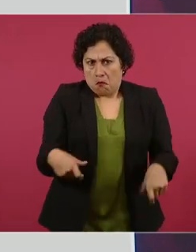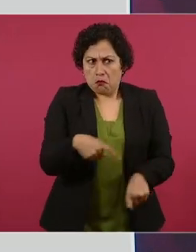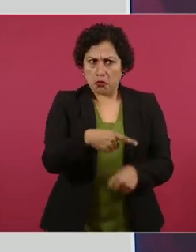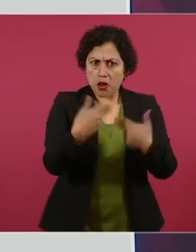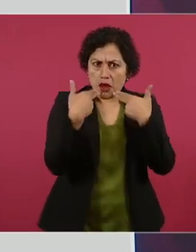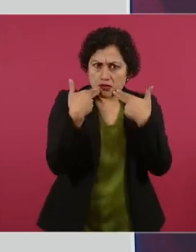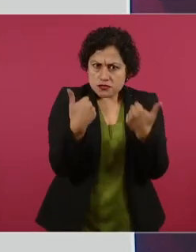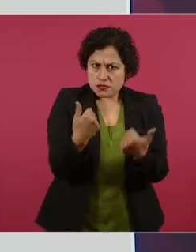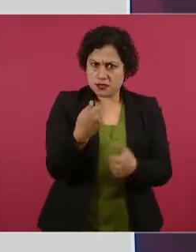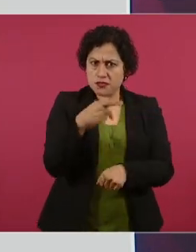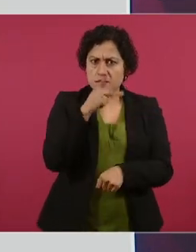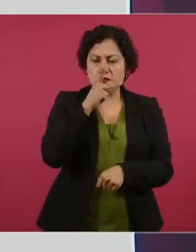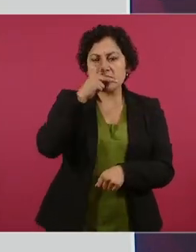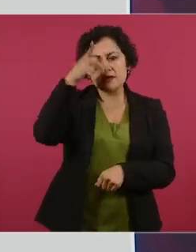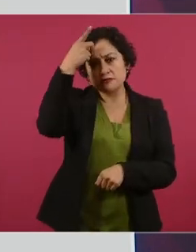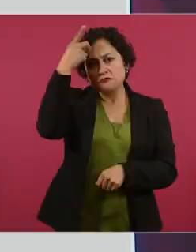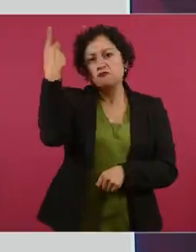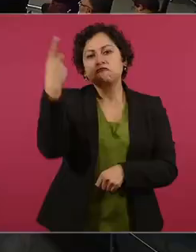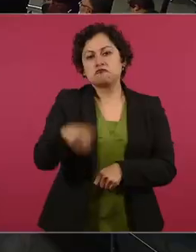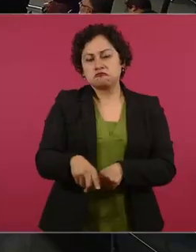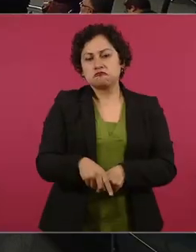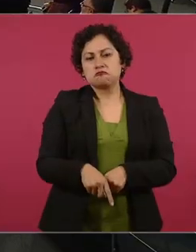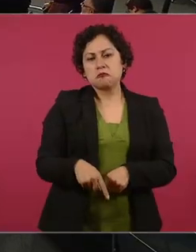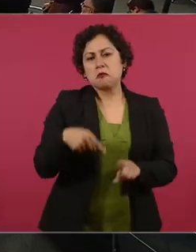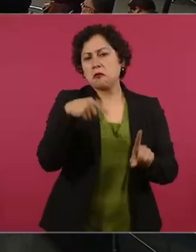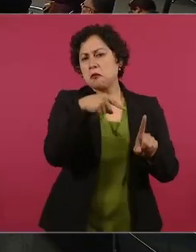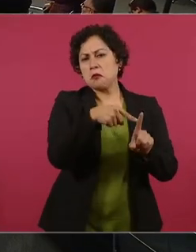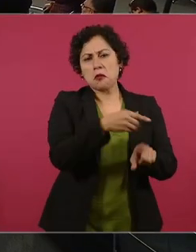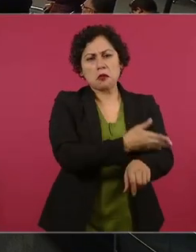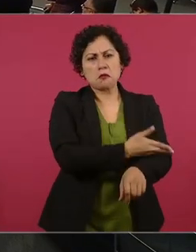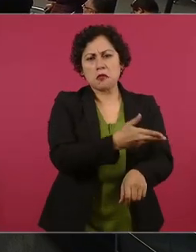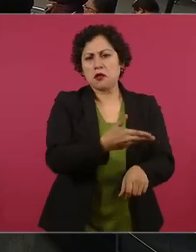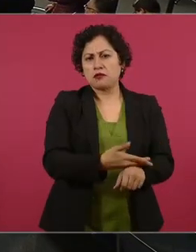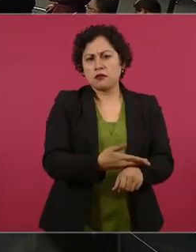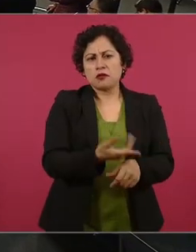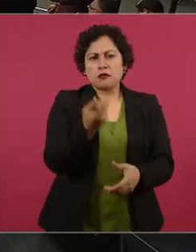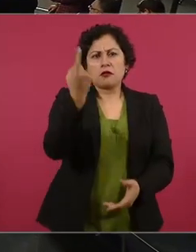Y también él era muy sensible, muy humano,